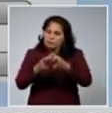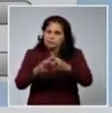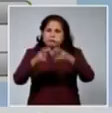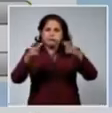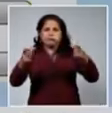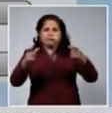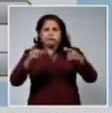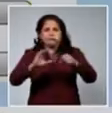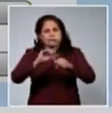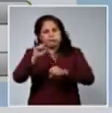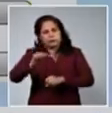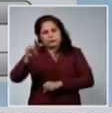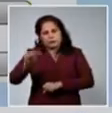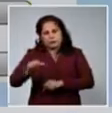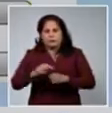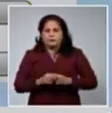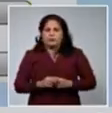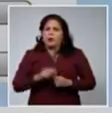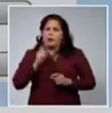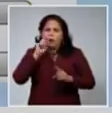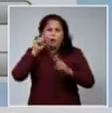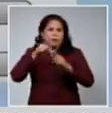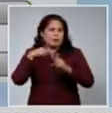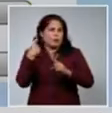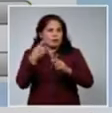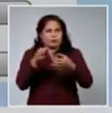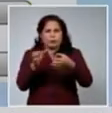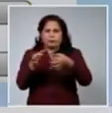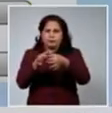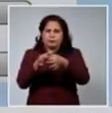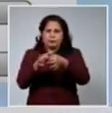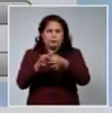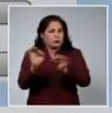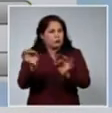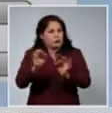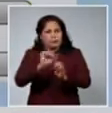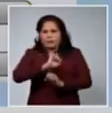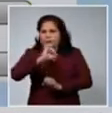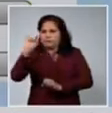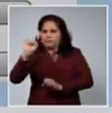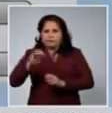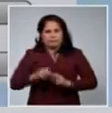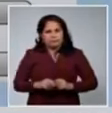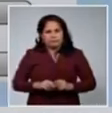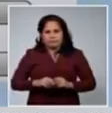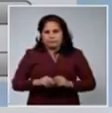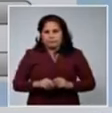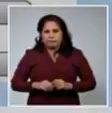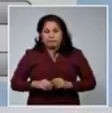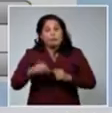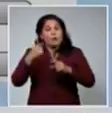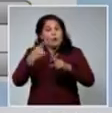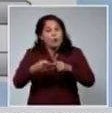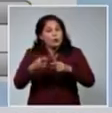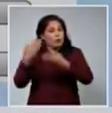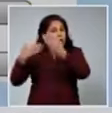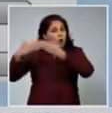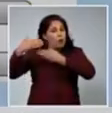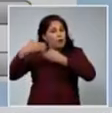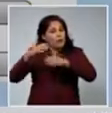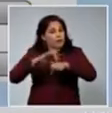para el propósito de nuestro país y para lo que hemos logrado en otros momentos de la pandemia